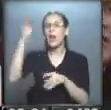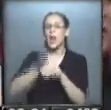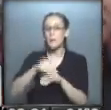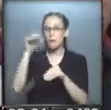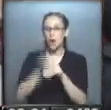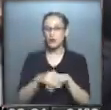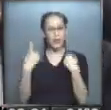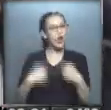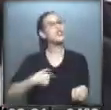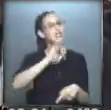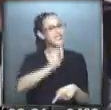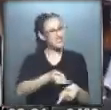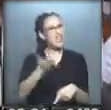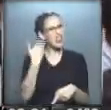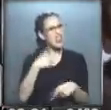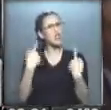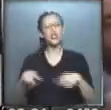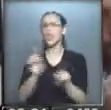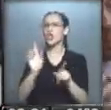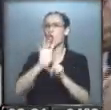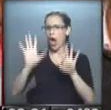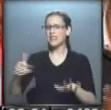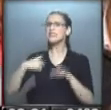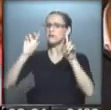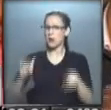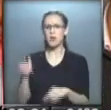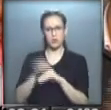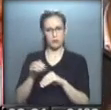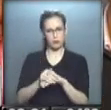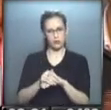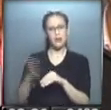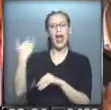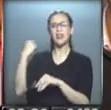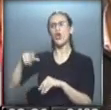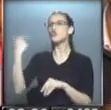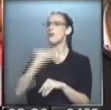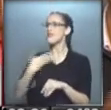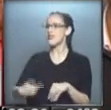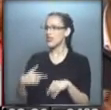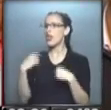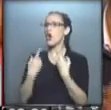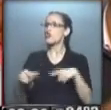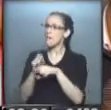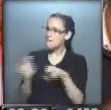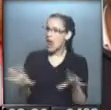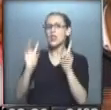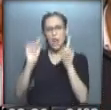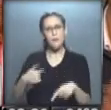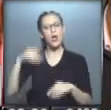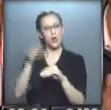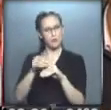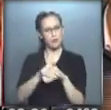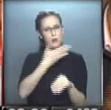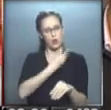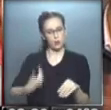nos corresponde y de lo que no nos corresponde también, de lo que hicieron otros y de lo que hicimos nosotros. Porque eso es también ser